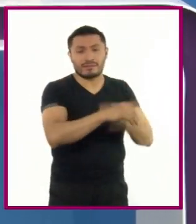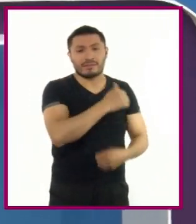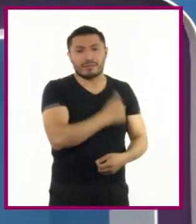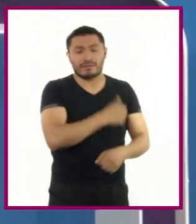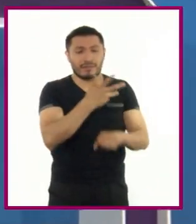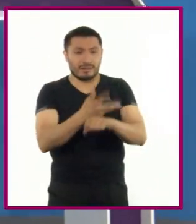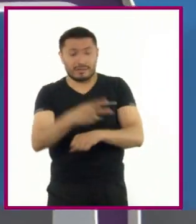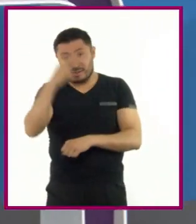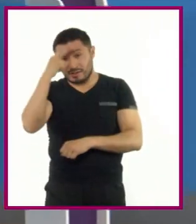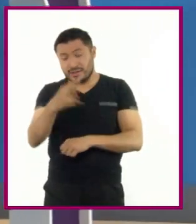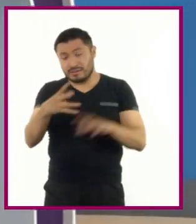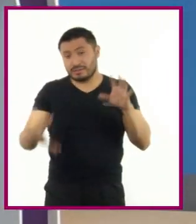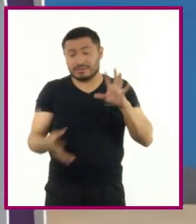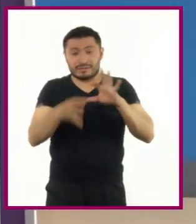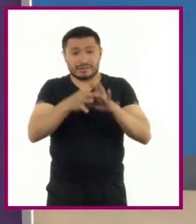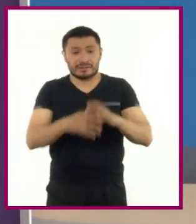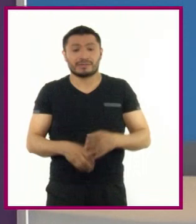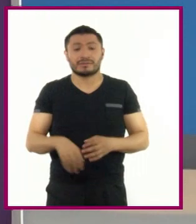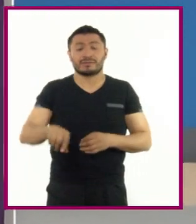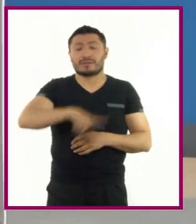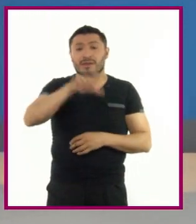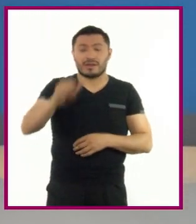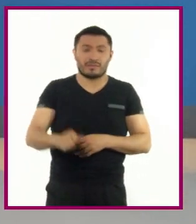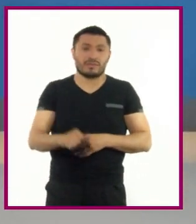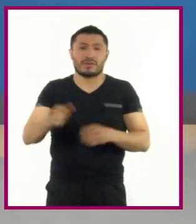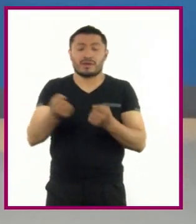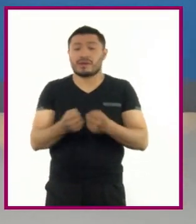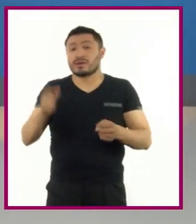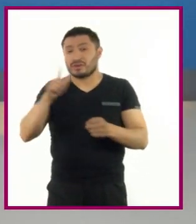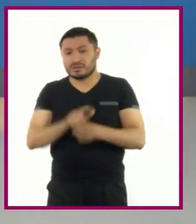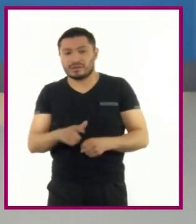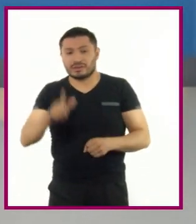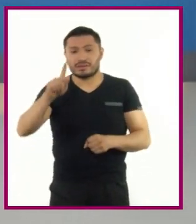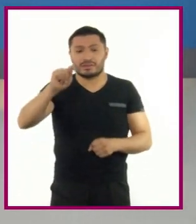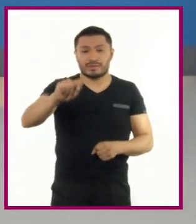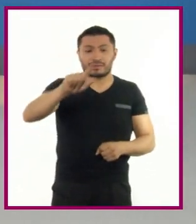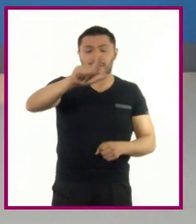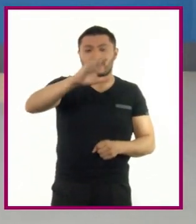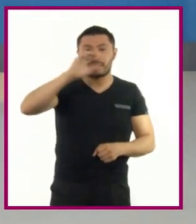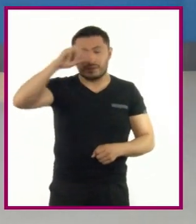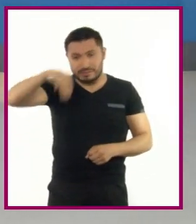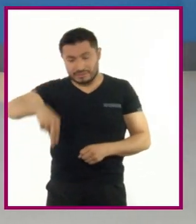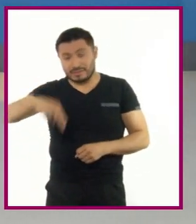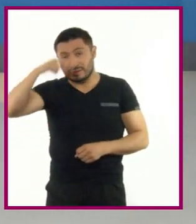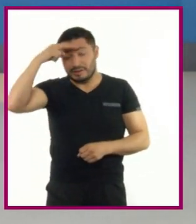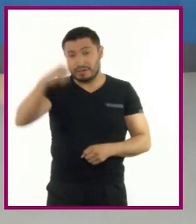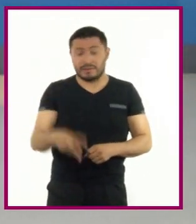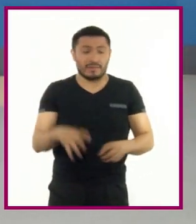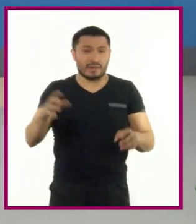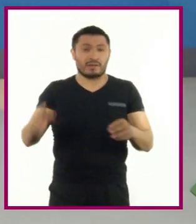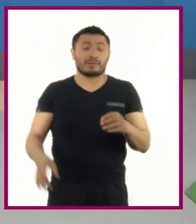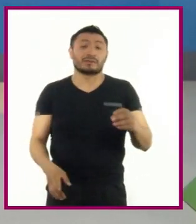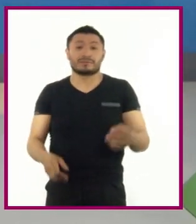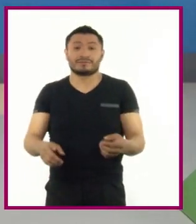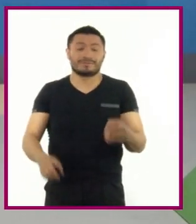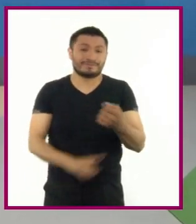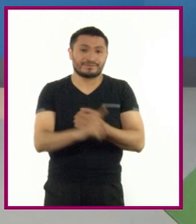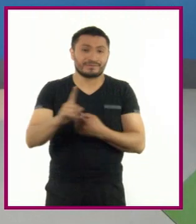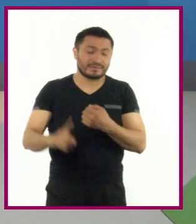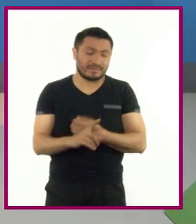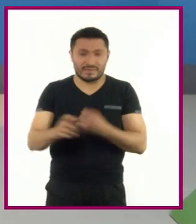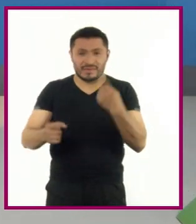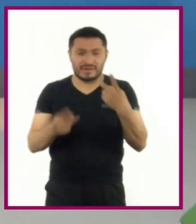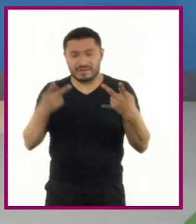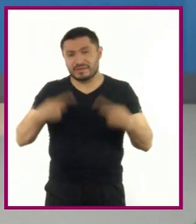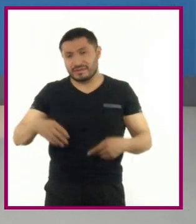social, el ingreso de México al Telecán no estuvo exento de polémica. Quienes estaban a favor consideraban que el ingreso de México a la